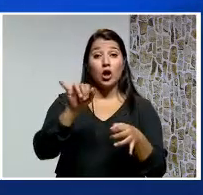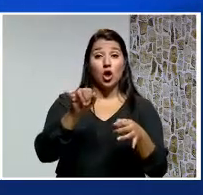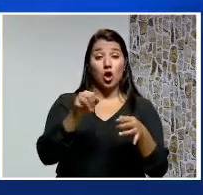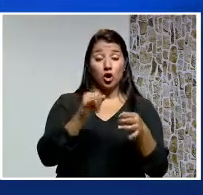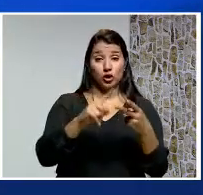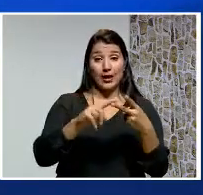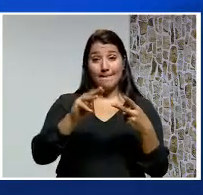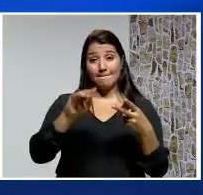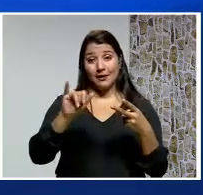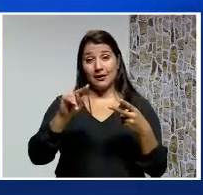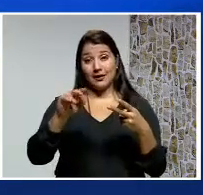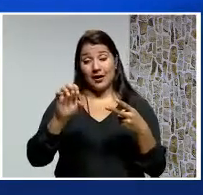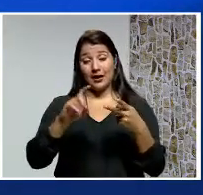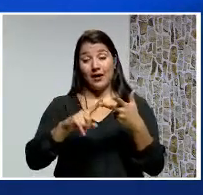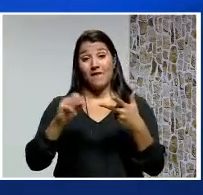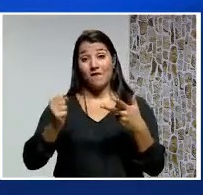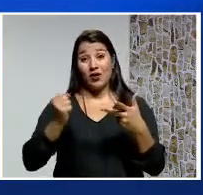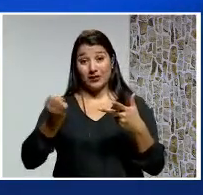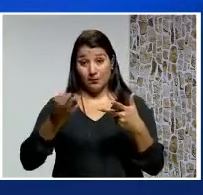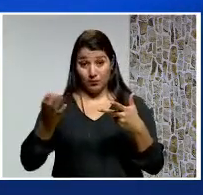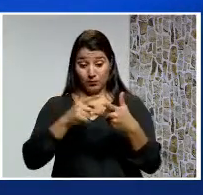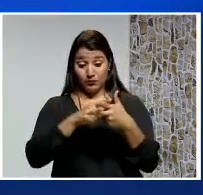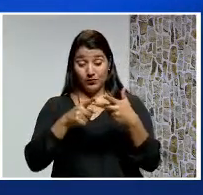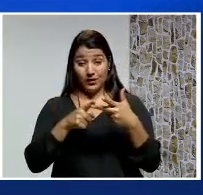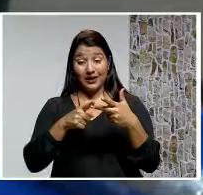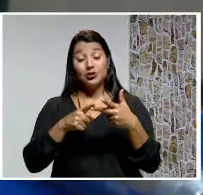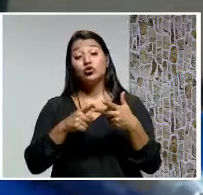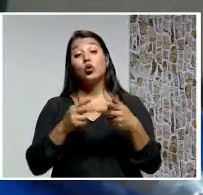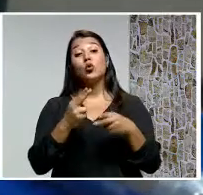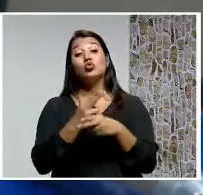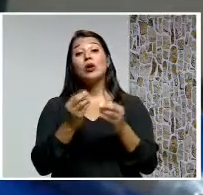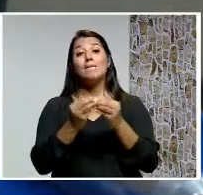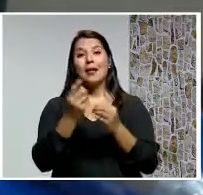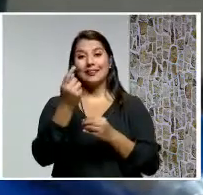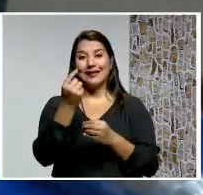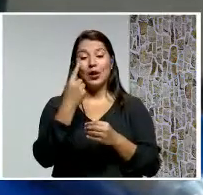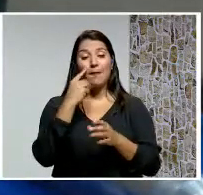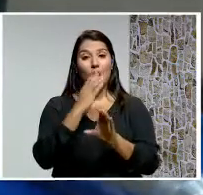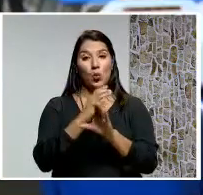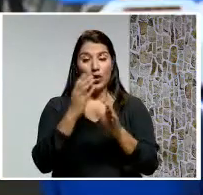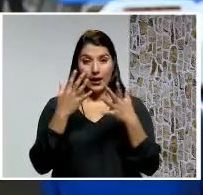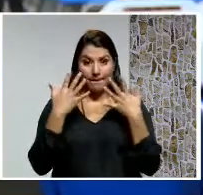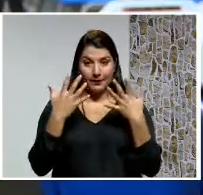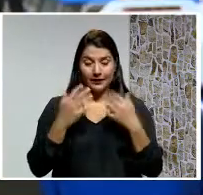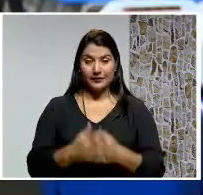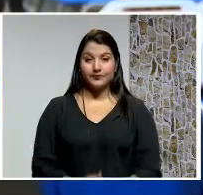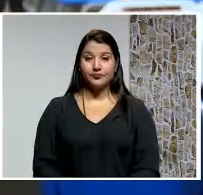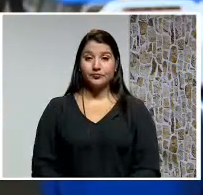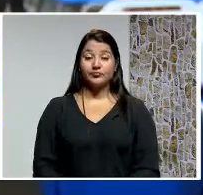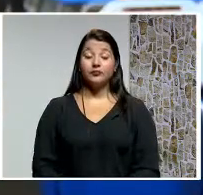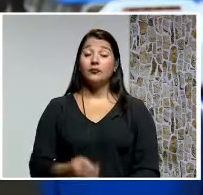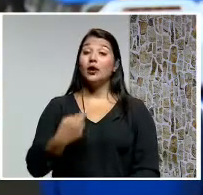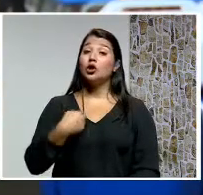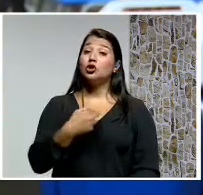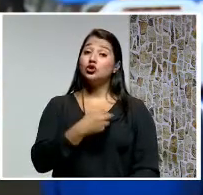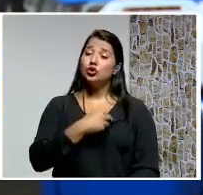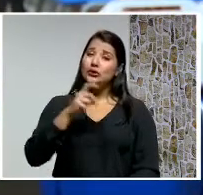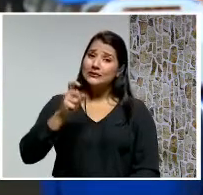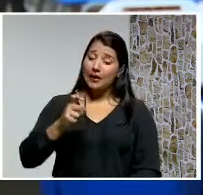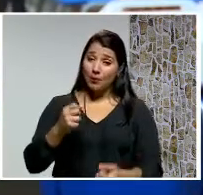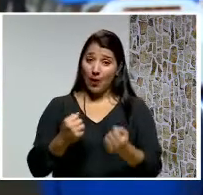Pública, que ha logrado destinar mayor recursos presupuestarios a la lucha ambiental. Nosotros requerimos